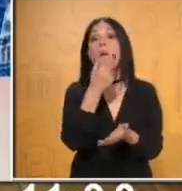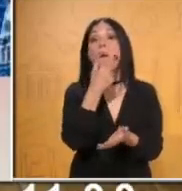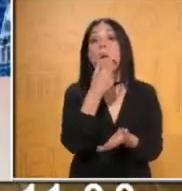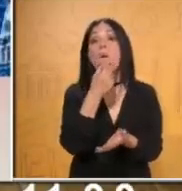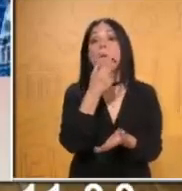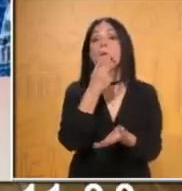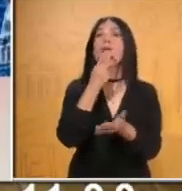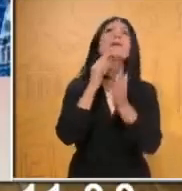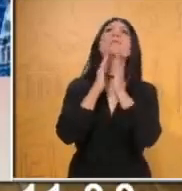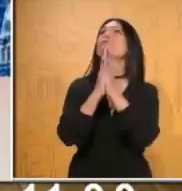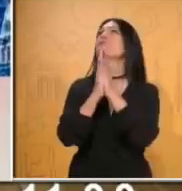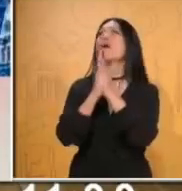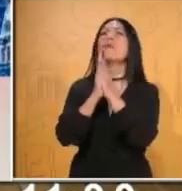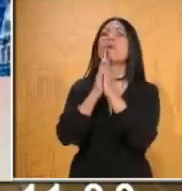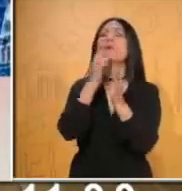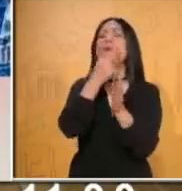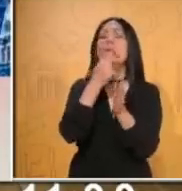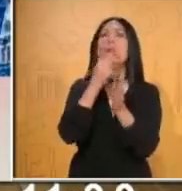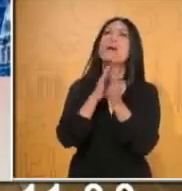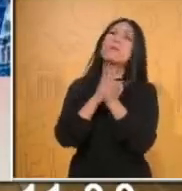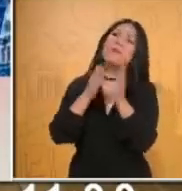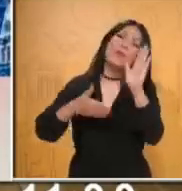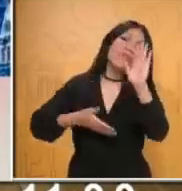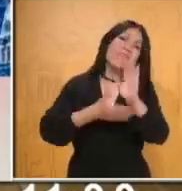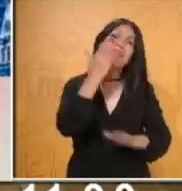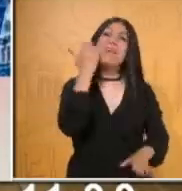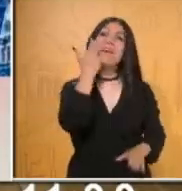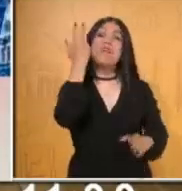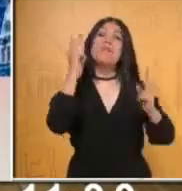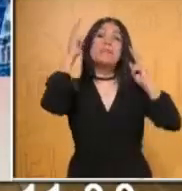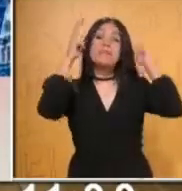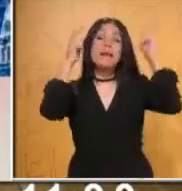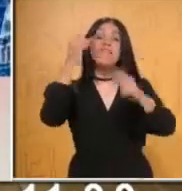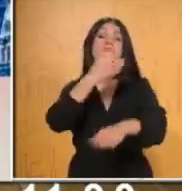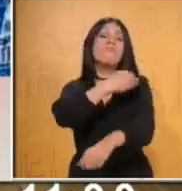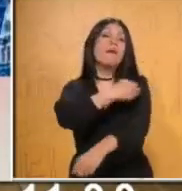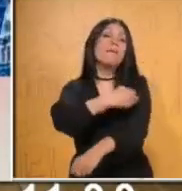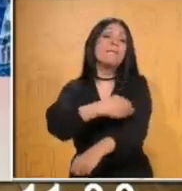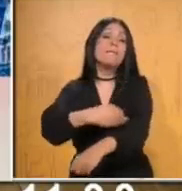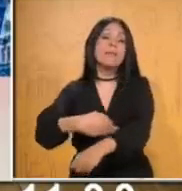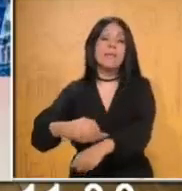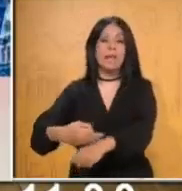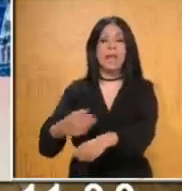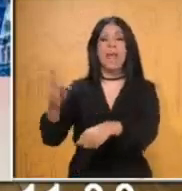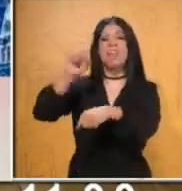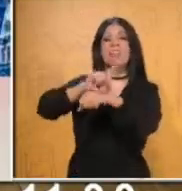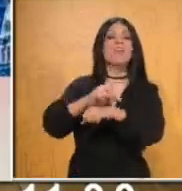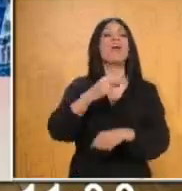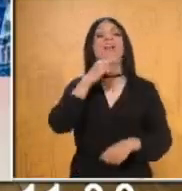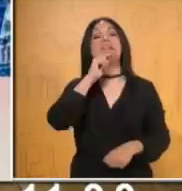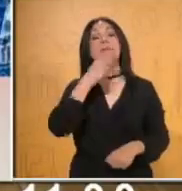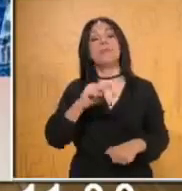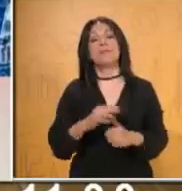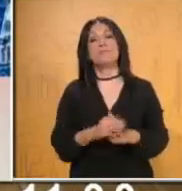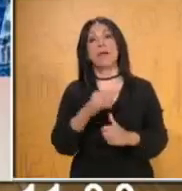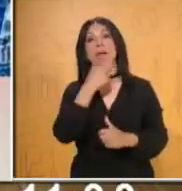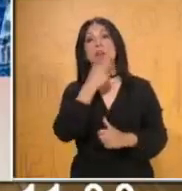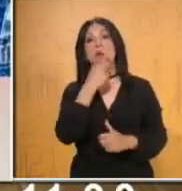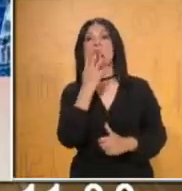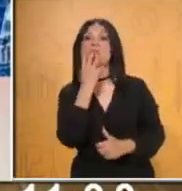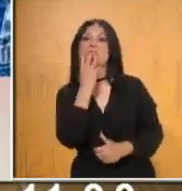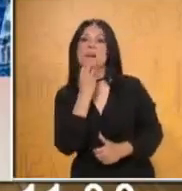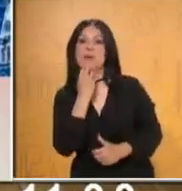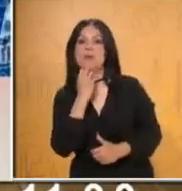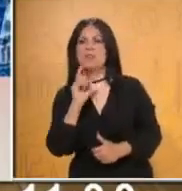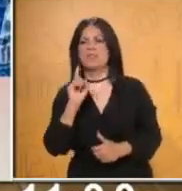el día libre para pasar la Navidad con sus seres queridos. Scrooge, de mala gana y renegando, le